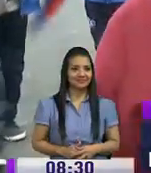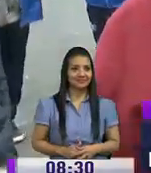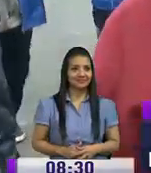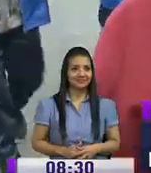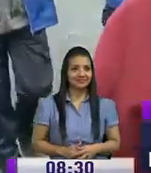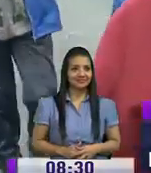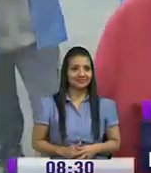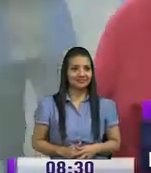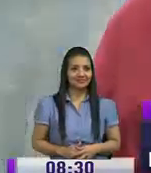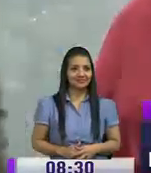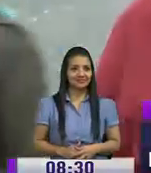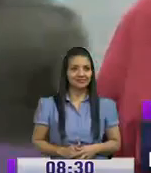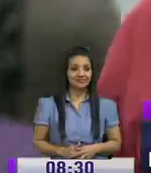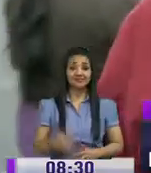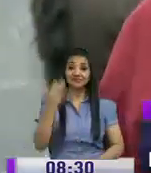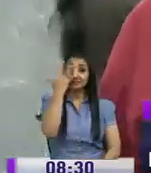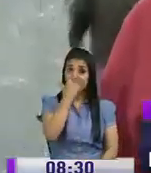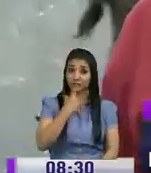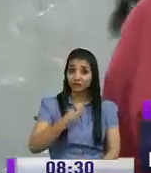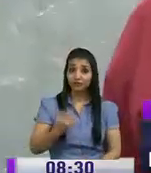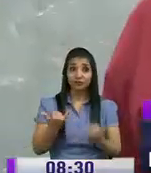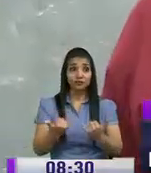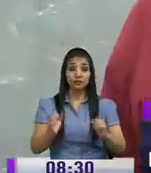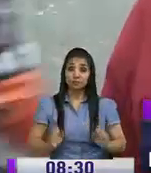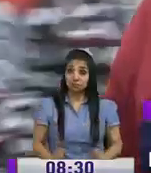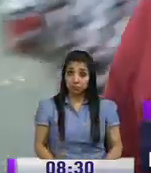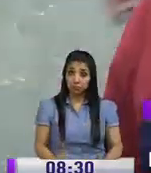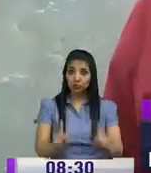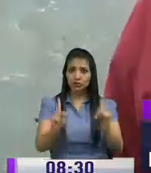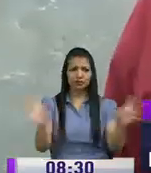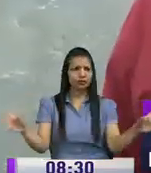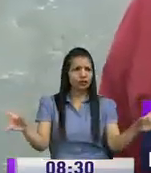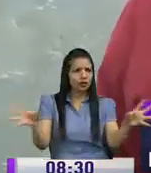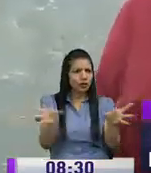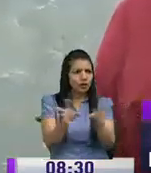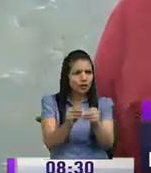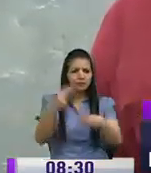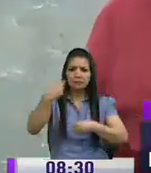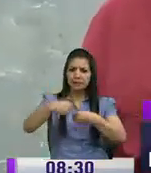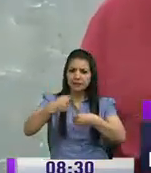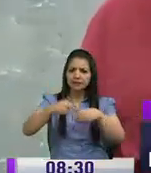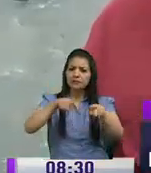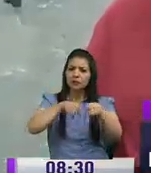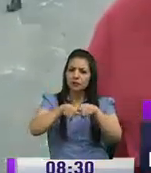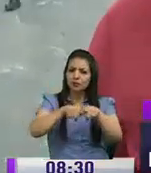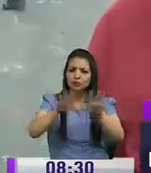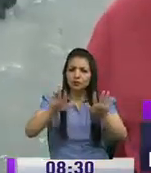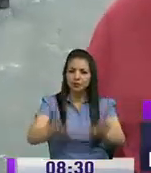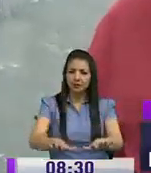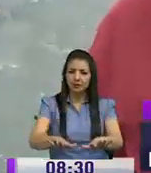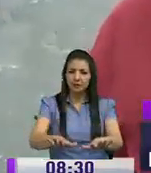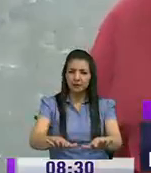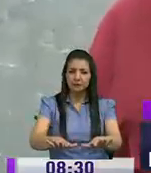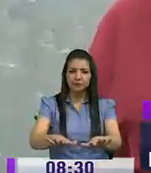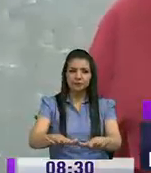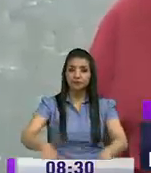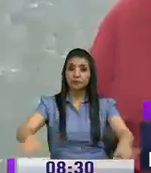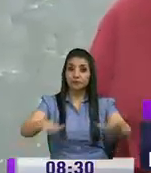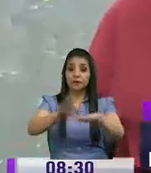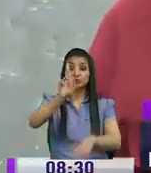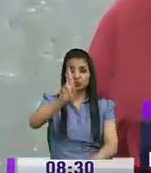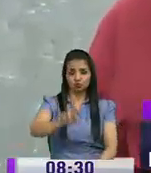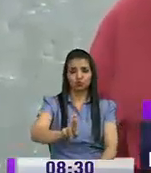Francamente es algo bonito. Tenemos la oportunidad para ir hacia las carreras que tiene acá en el sector más del